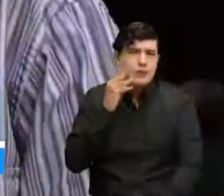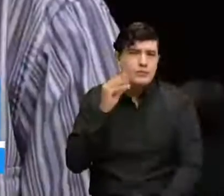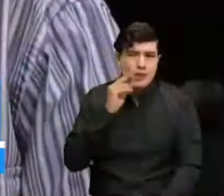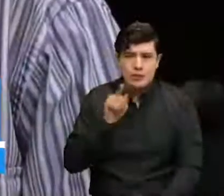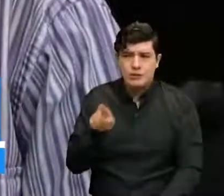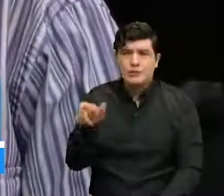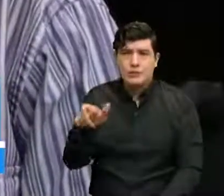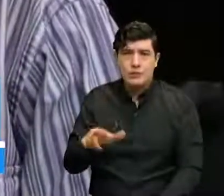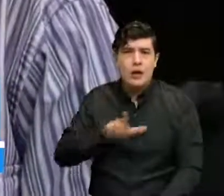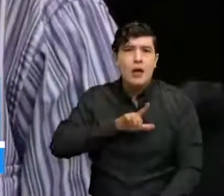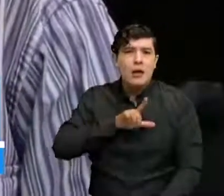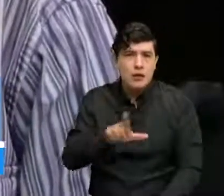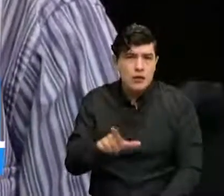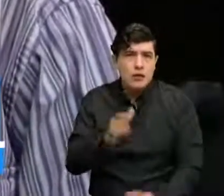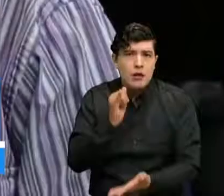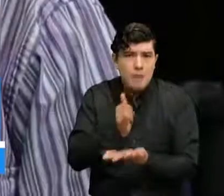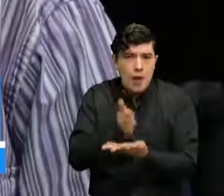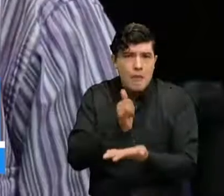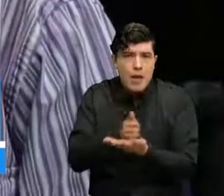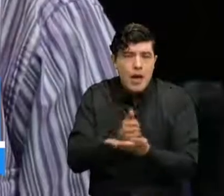para 2 años.